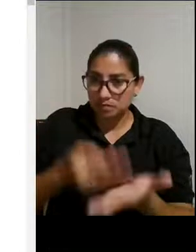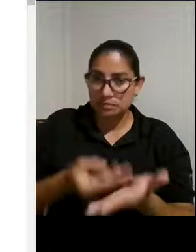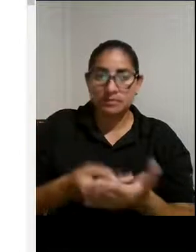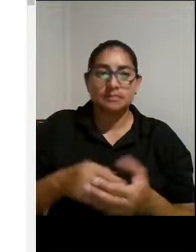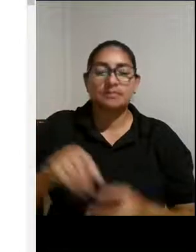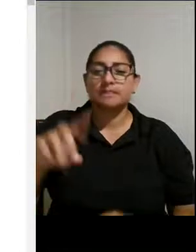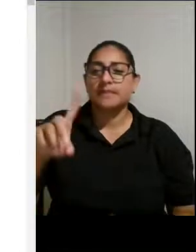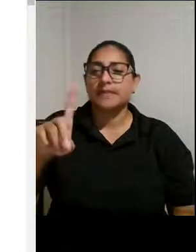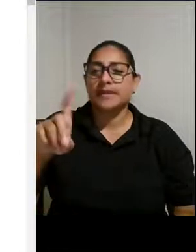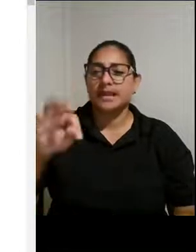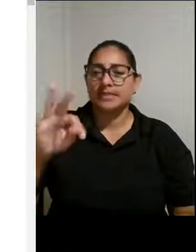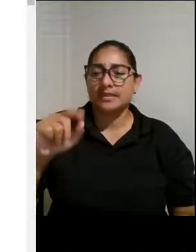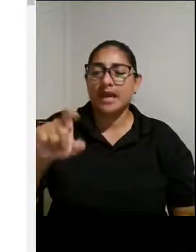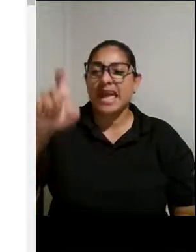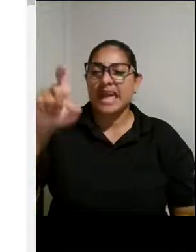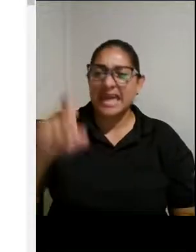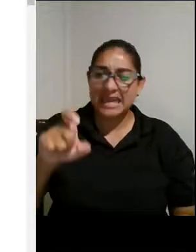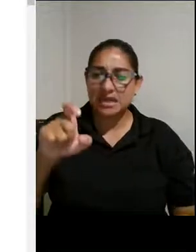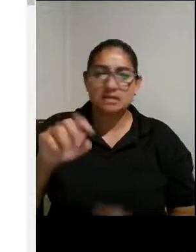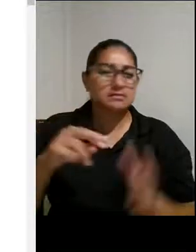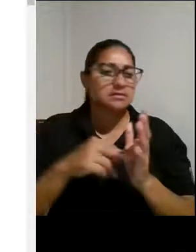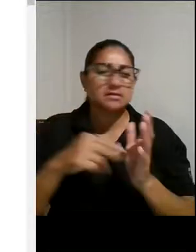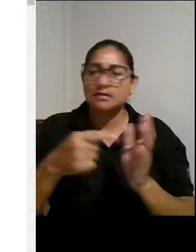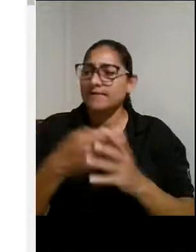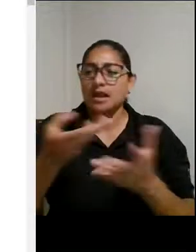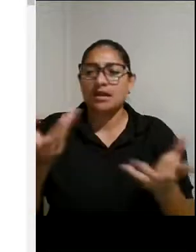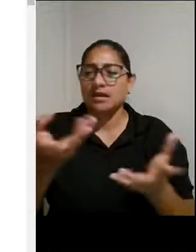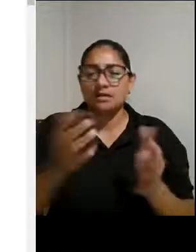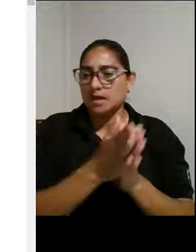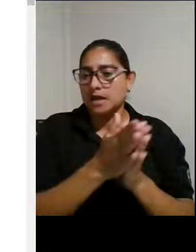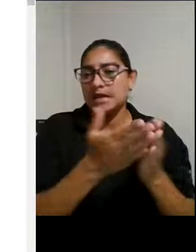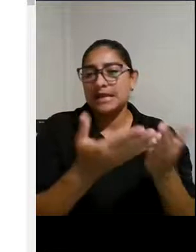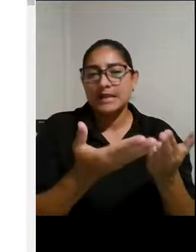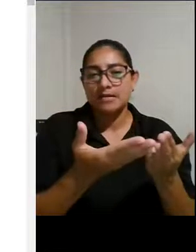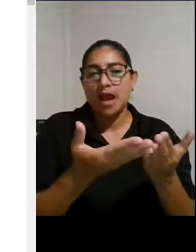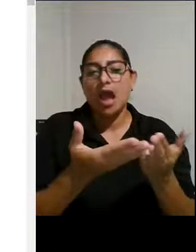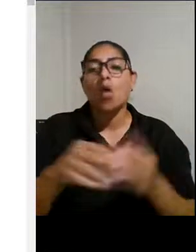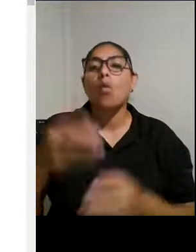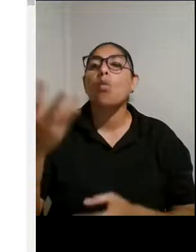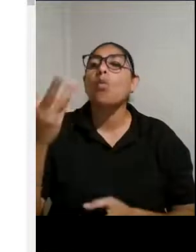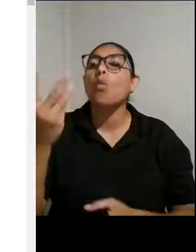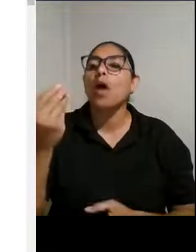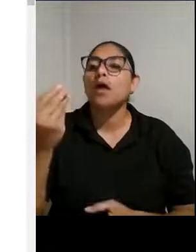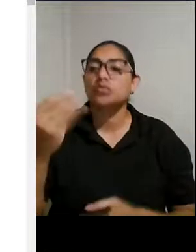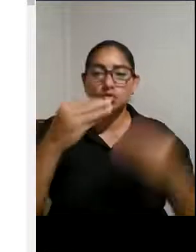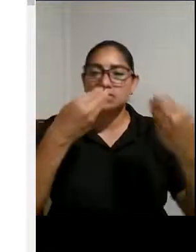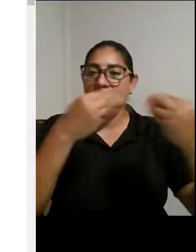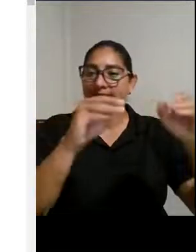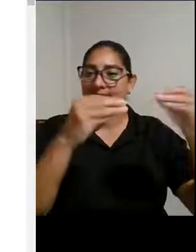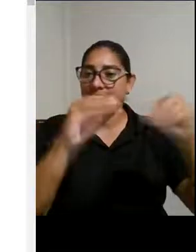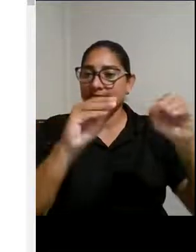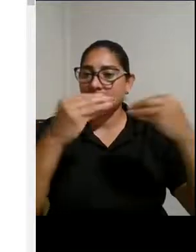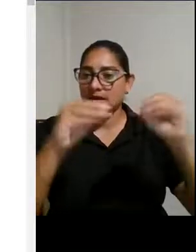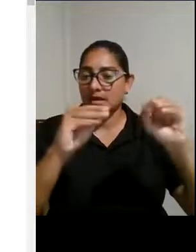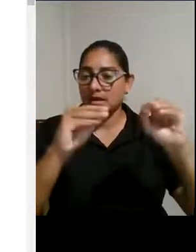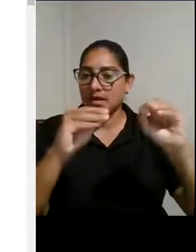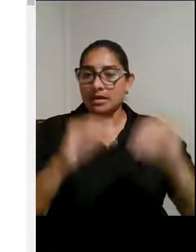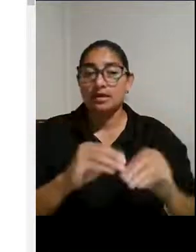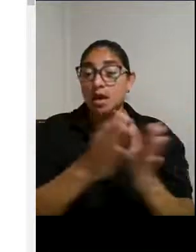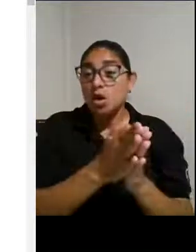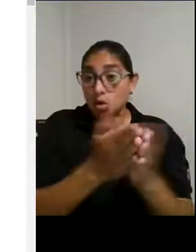X, para efectos nuestros del libro, va a ser el cambio en las unidades producidas o vendidas. En los